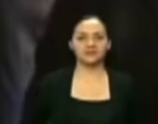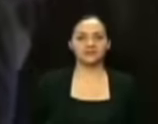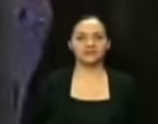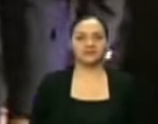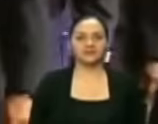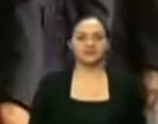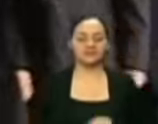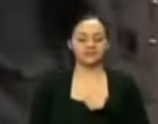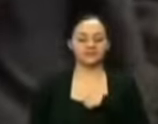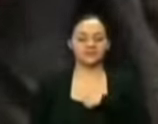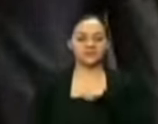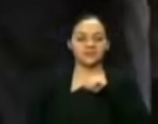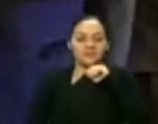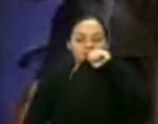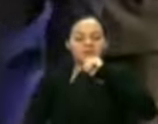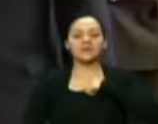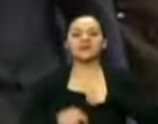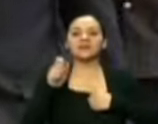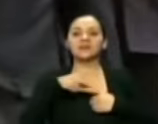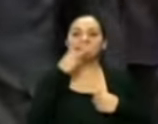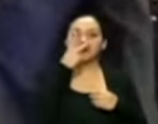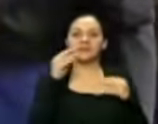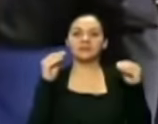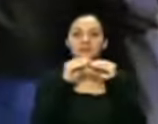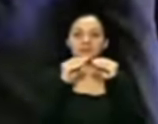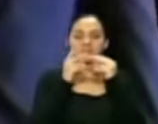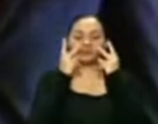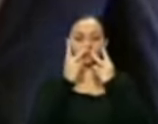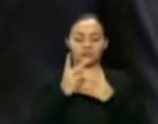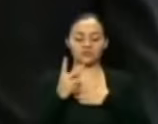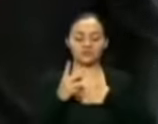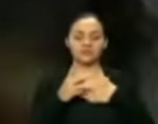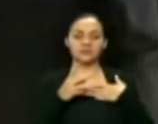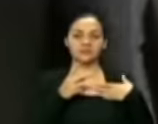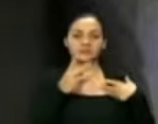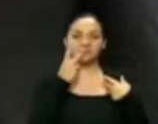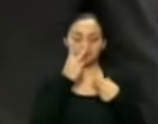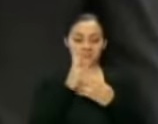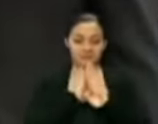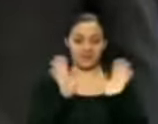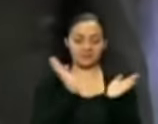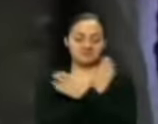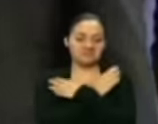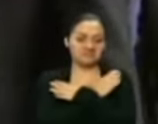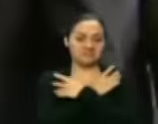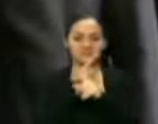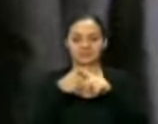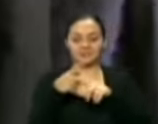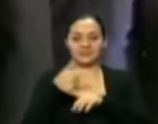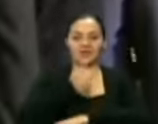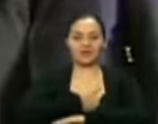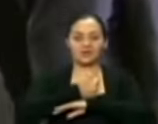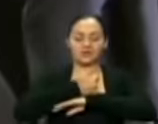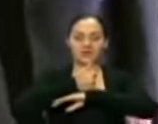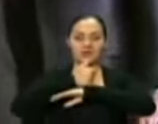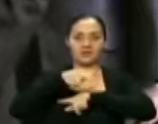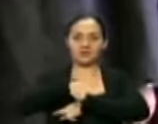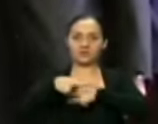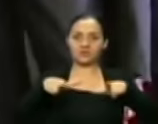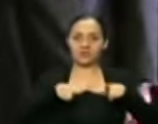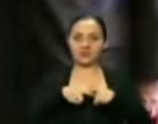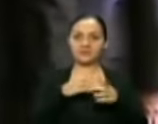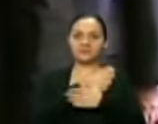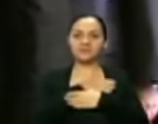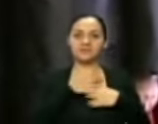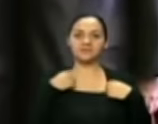brasileña. Así es, Víctor. Podemos ver en las imágenes, como hace un momento, diferentes autoridades están en el lugar, entre